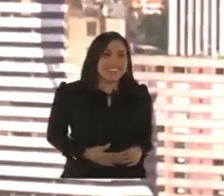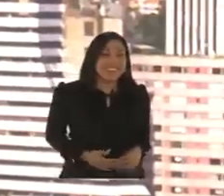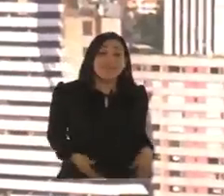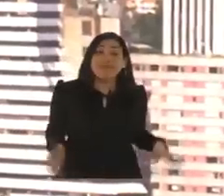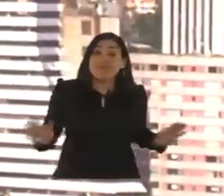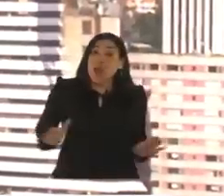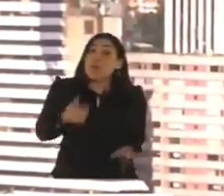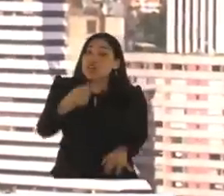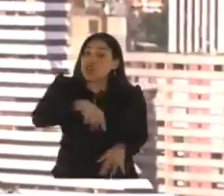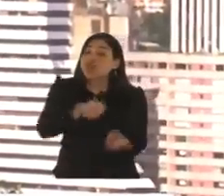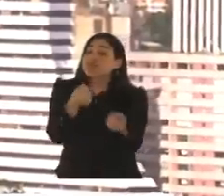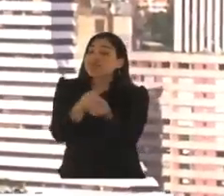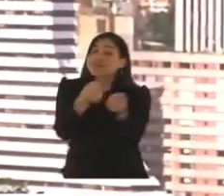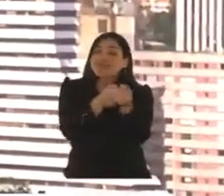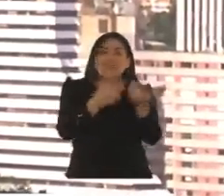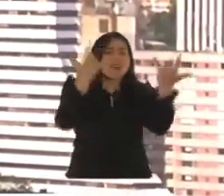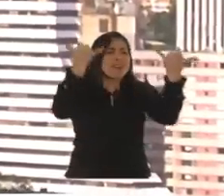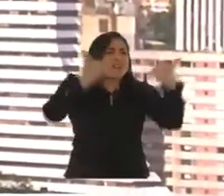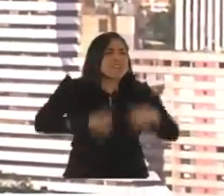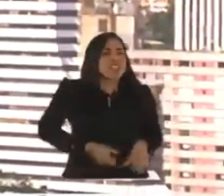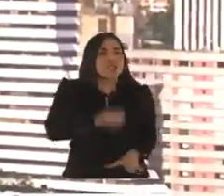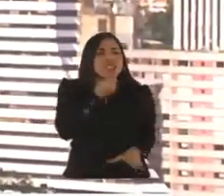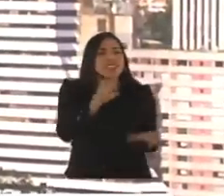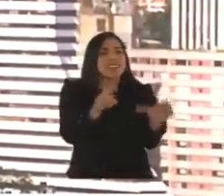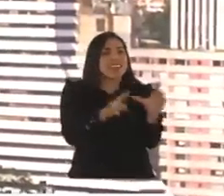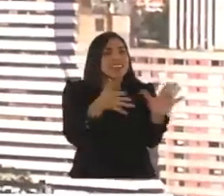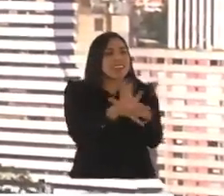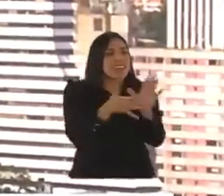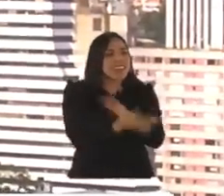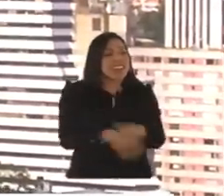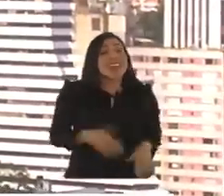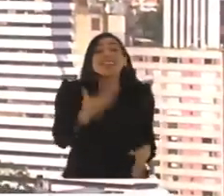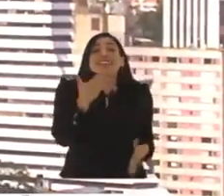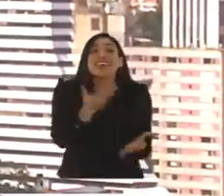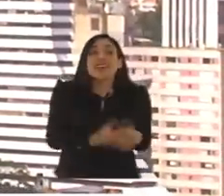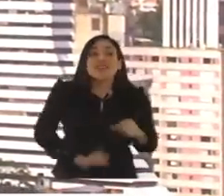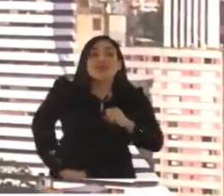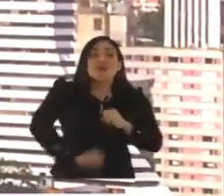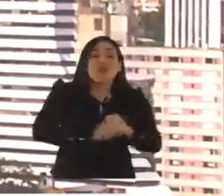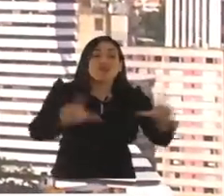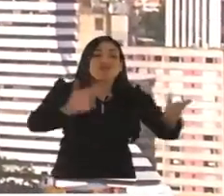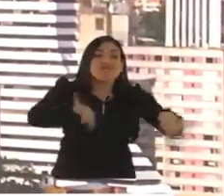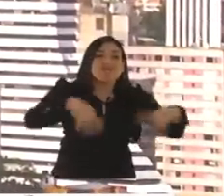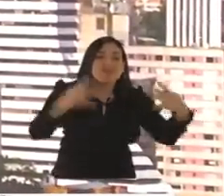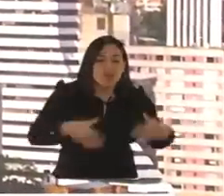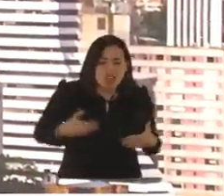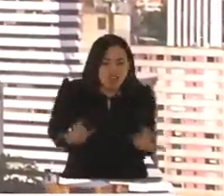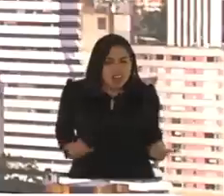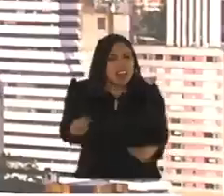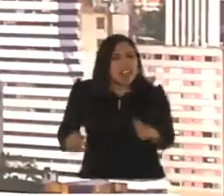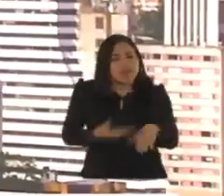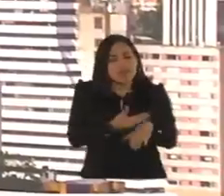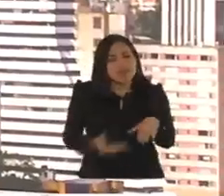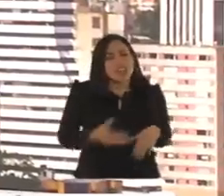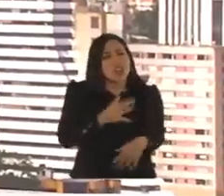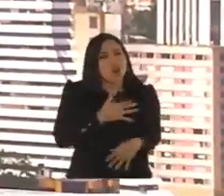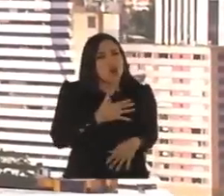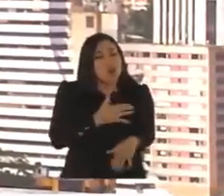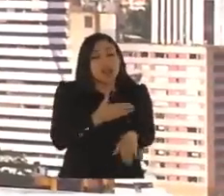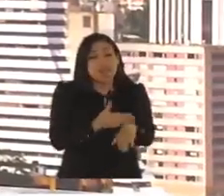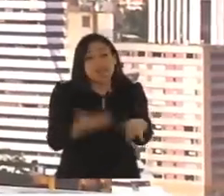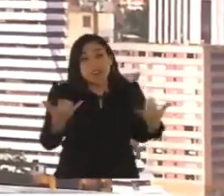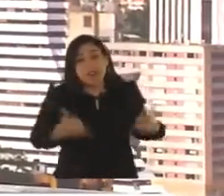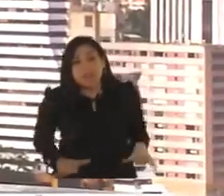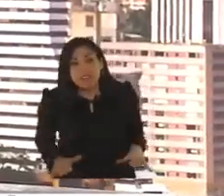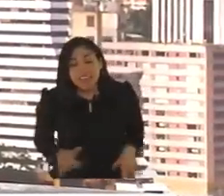Pues apoyarlos todos. Y hasta aquí Noticias RCN del mediodía. Gracias por habernos acompañado. A continuación, Francisco el Matemático y más